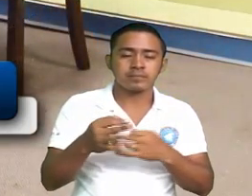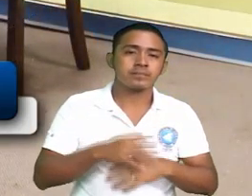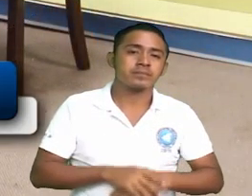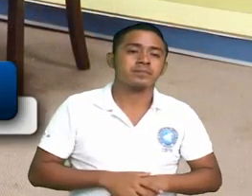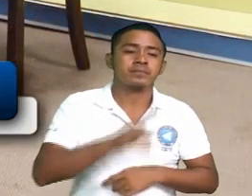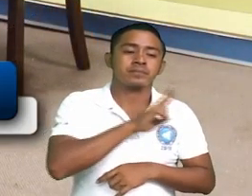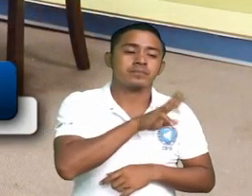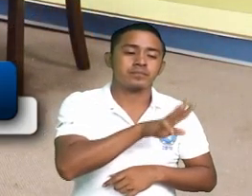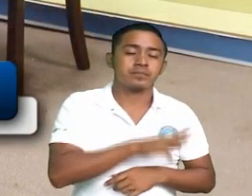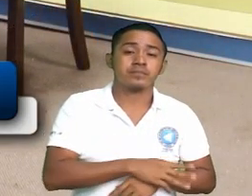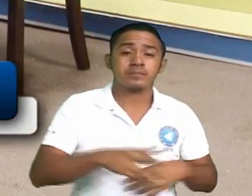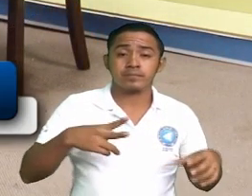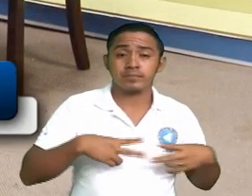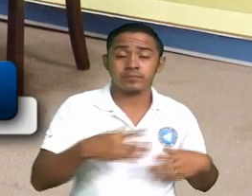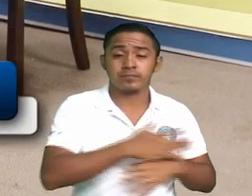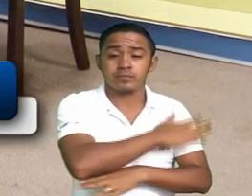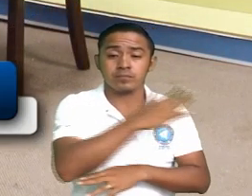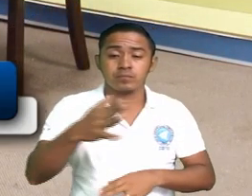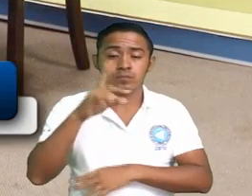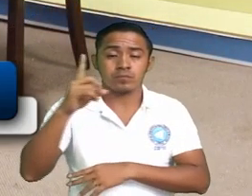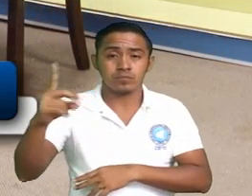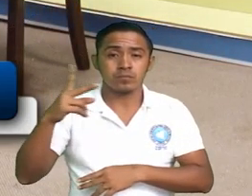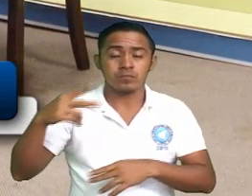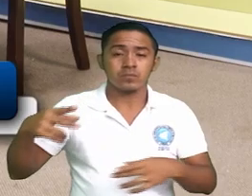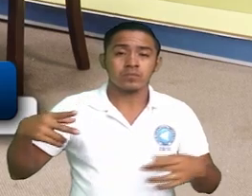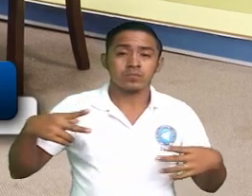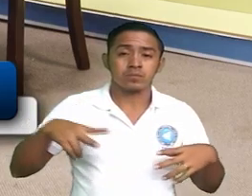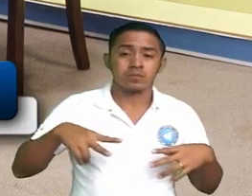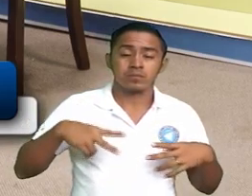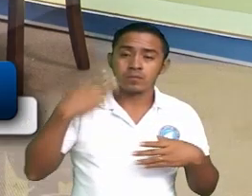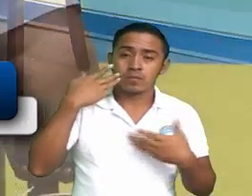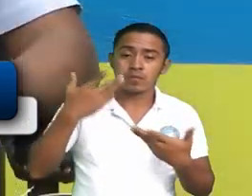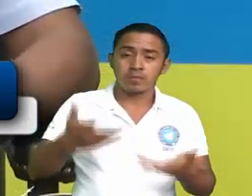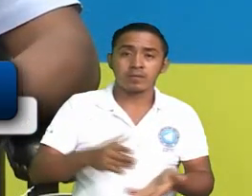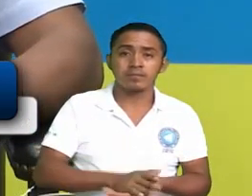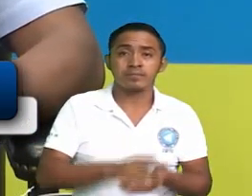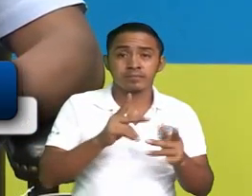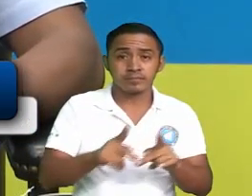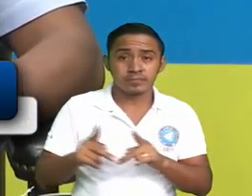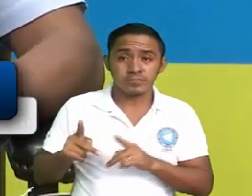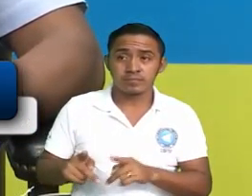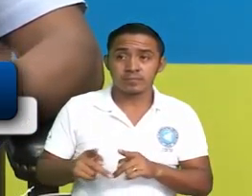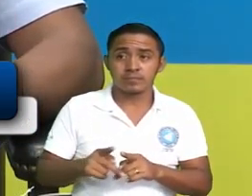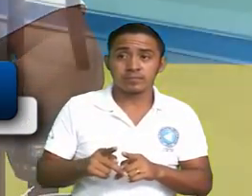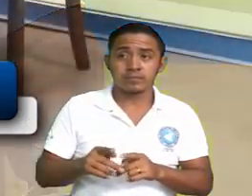el 23 de abril y culmina este 12 de mayo. Así que para las personas...